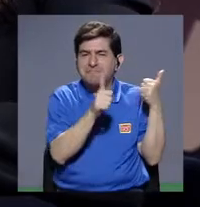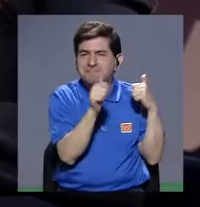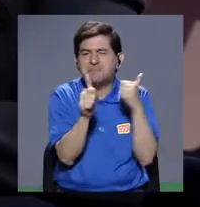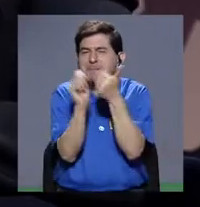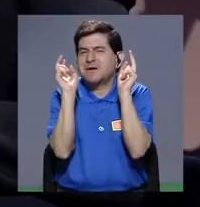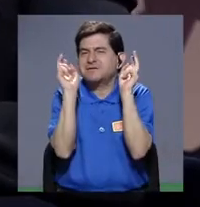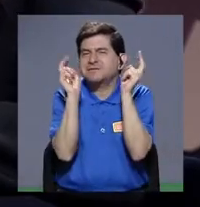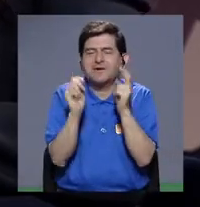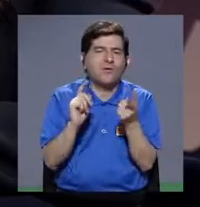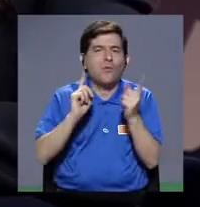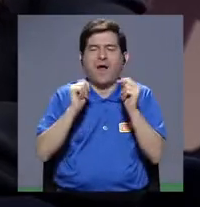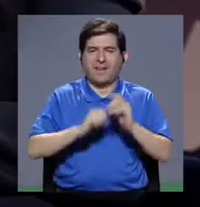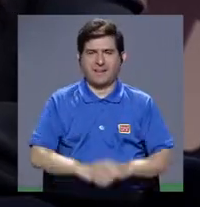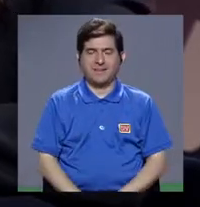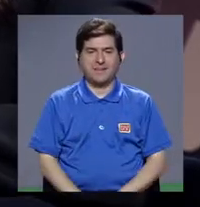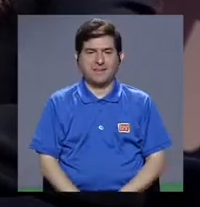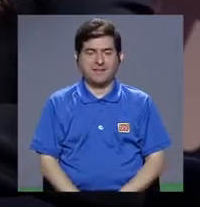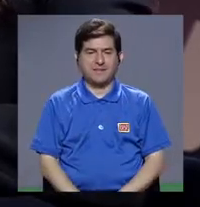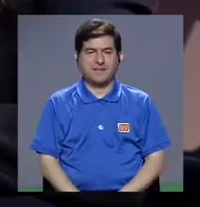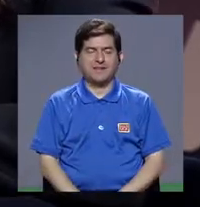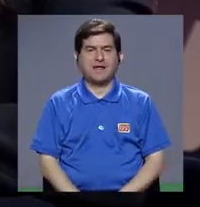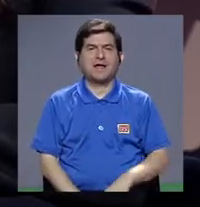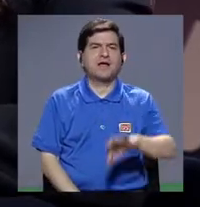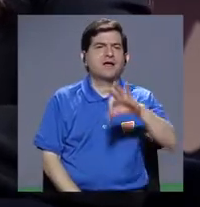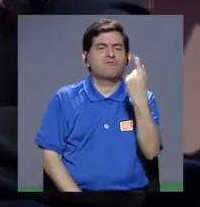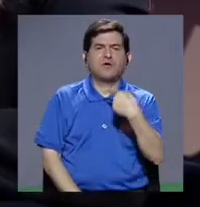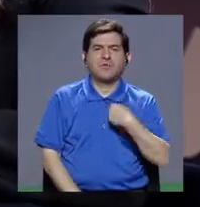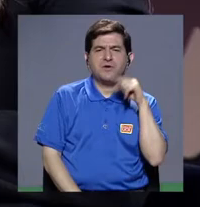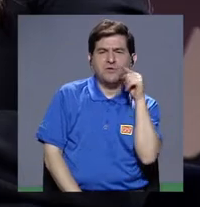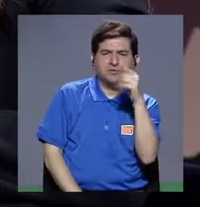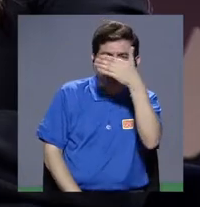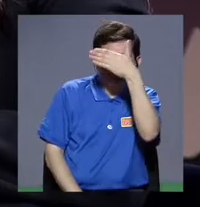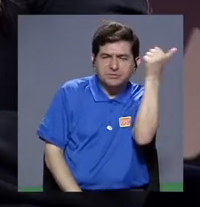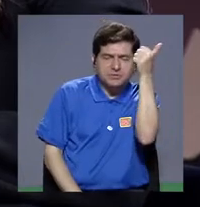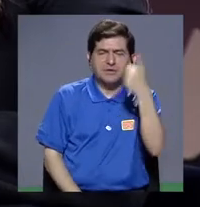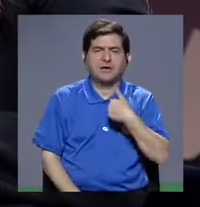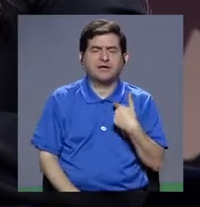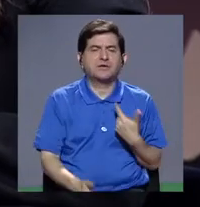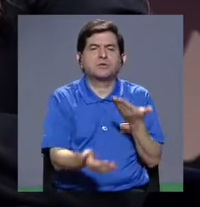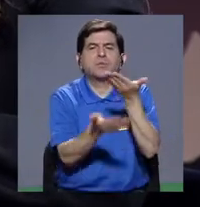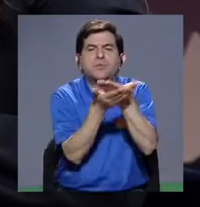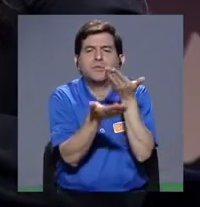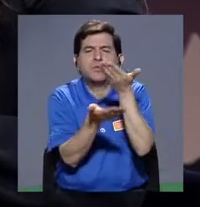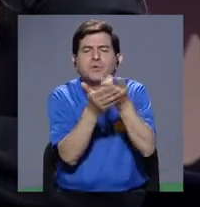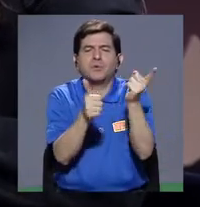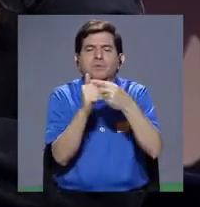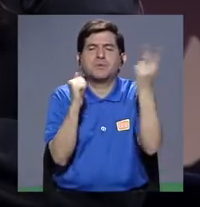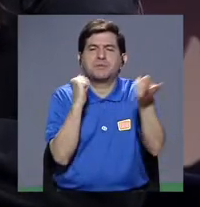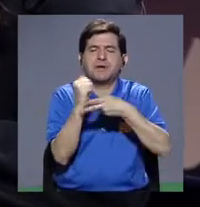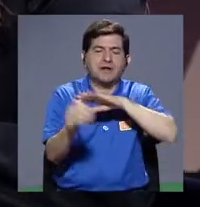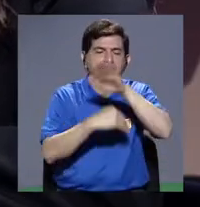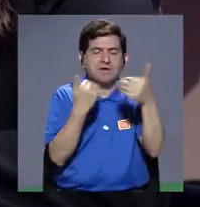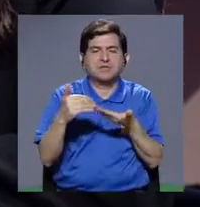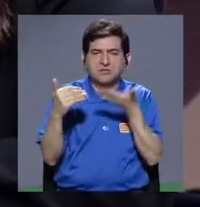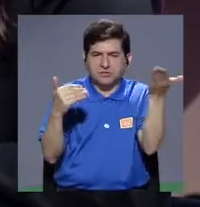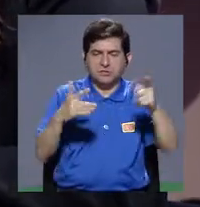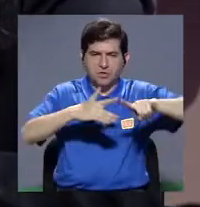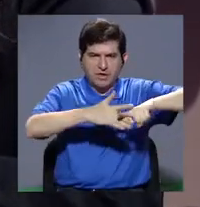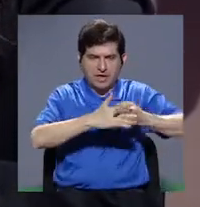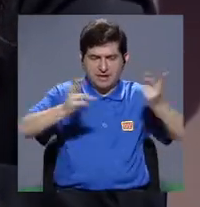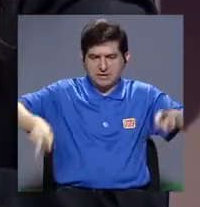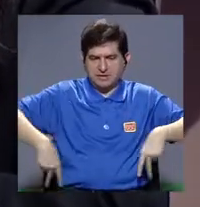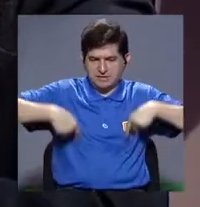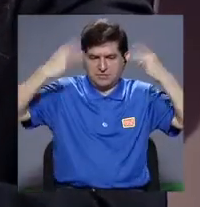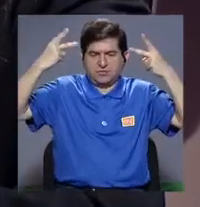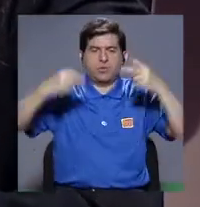bueno este en de qué manera te olvido yo planteo la primera vez de todas las cosas como un inicio de la vida